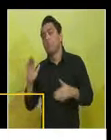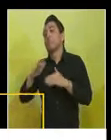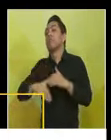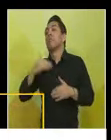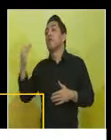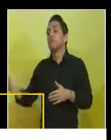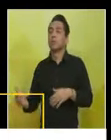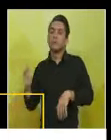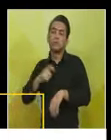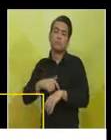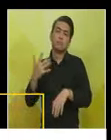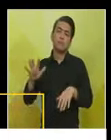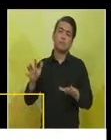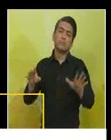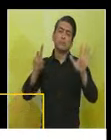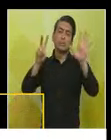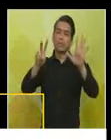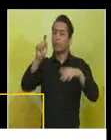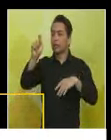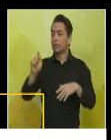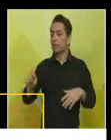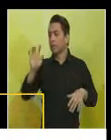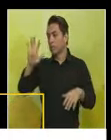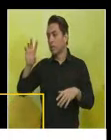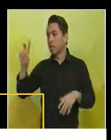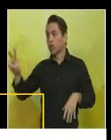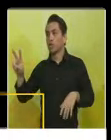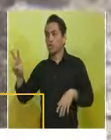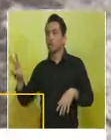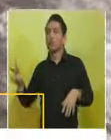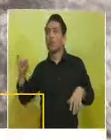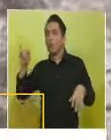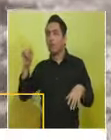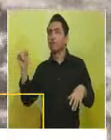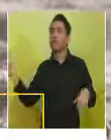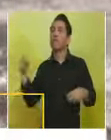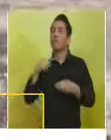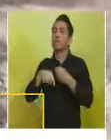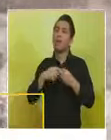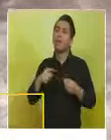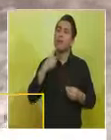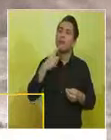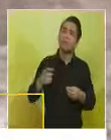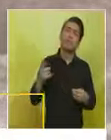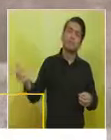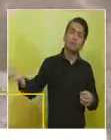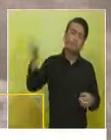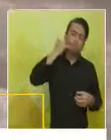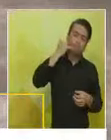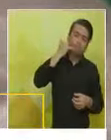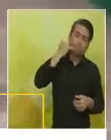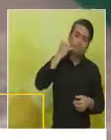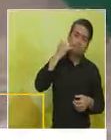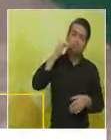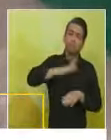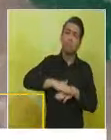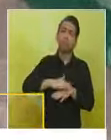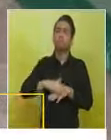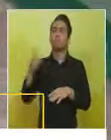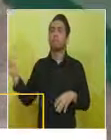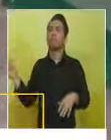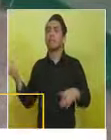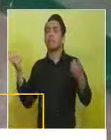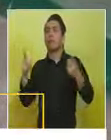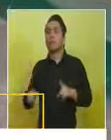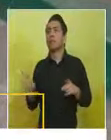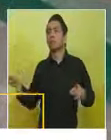a eso de las 7 horas con 52 minutos del jueves, familiares de Eldin recibieron una llamada en la que indicaba lo ocurrido